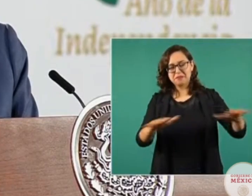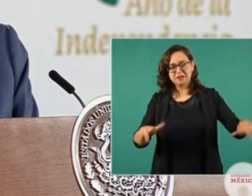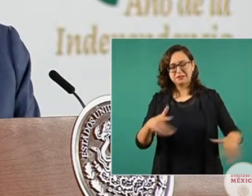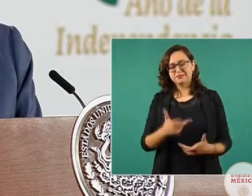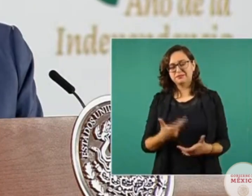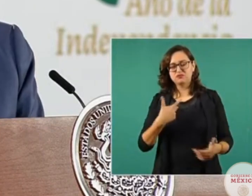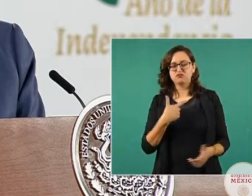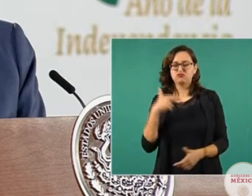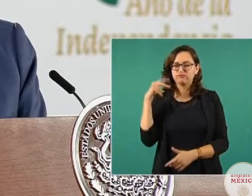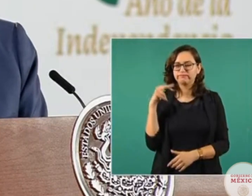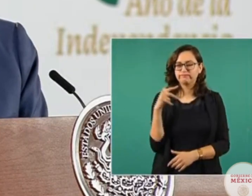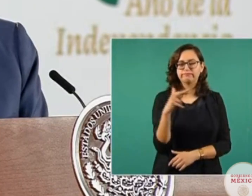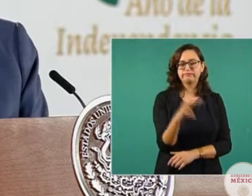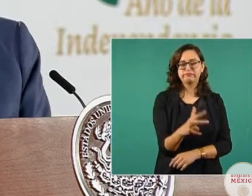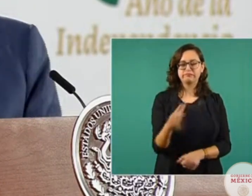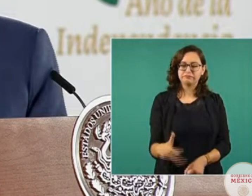video.